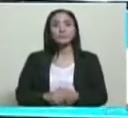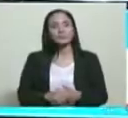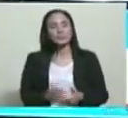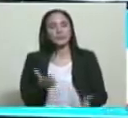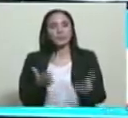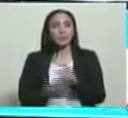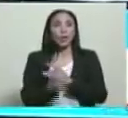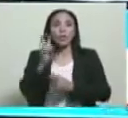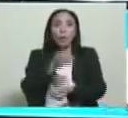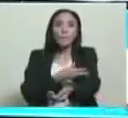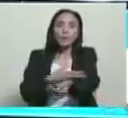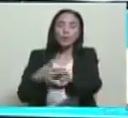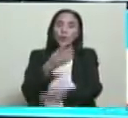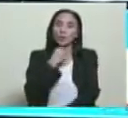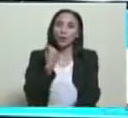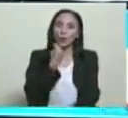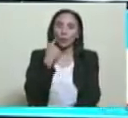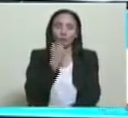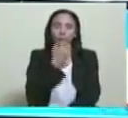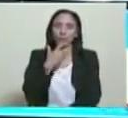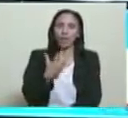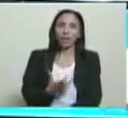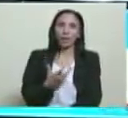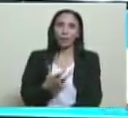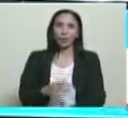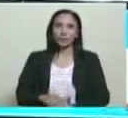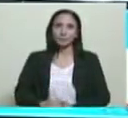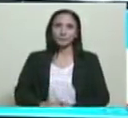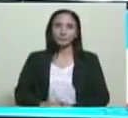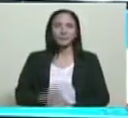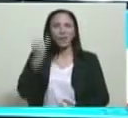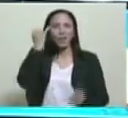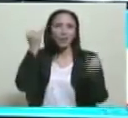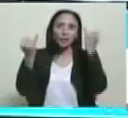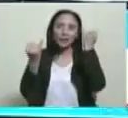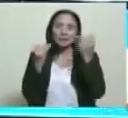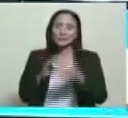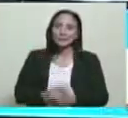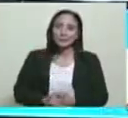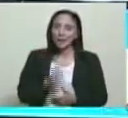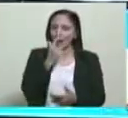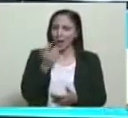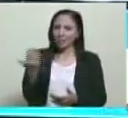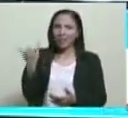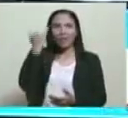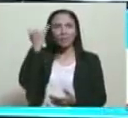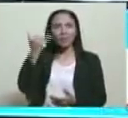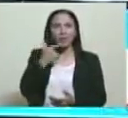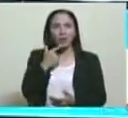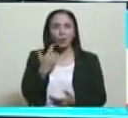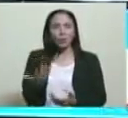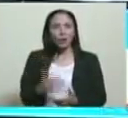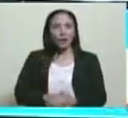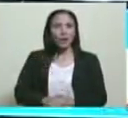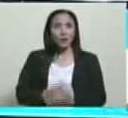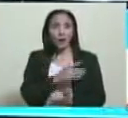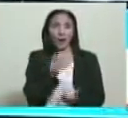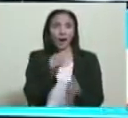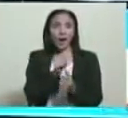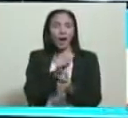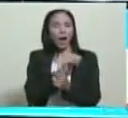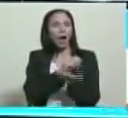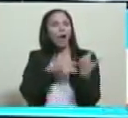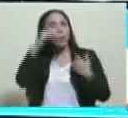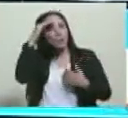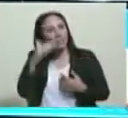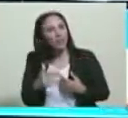cara a 2 millones de jóvenes. Todos los días yo creo una iniciativa. Pácata, la última iniciativa. Los guardias forestales,